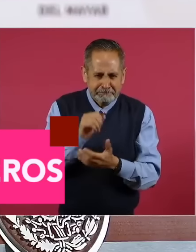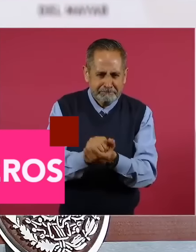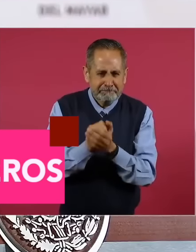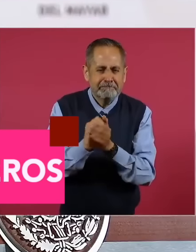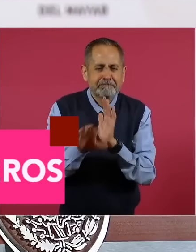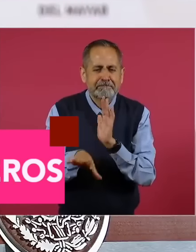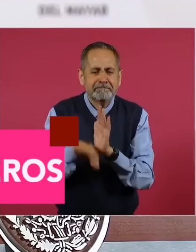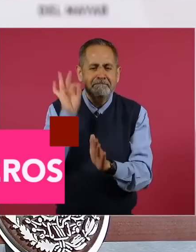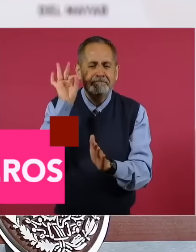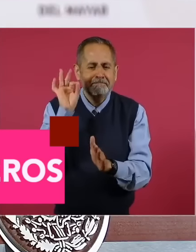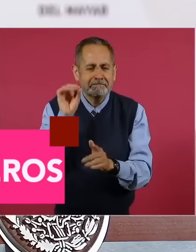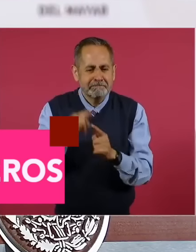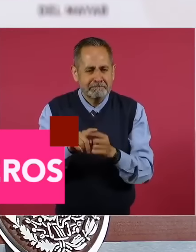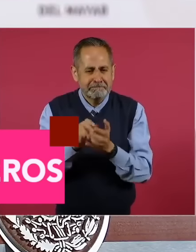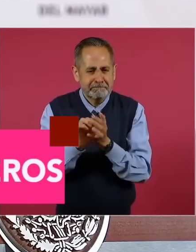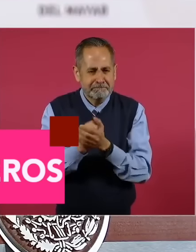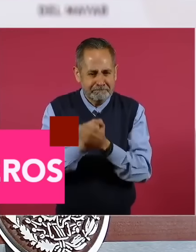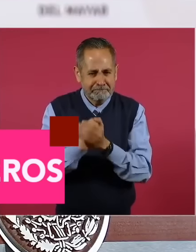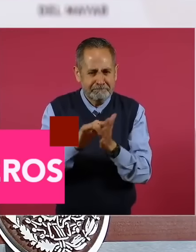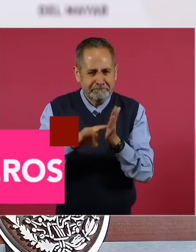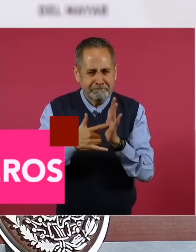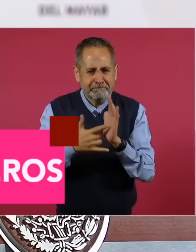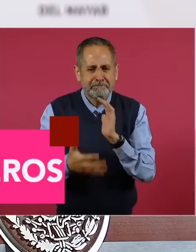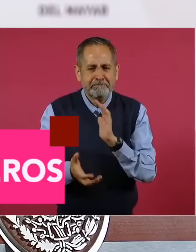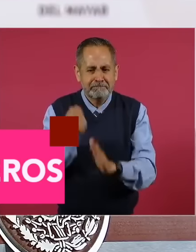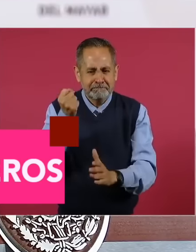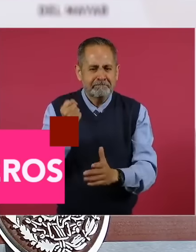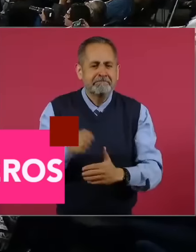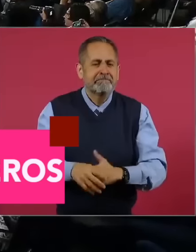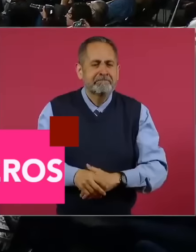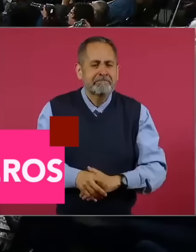porque vamos a rifar el reloj.